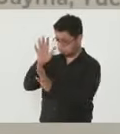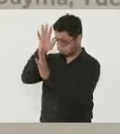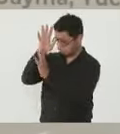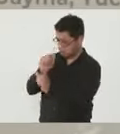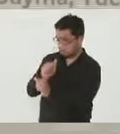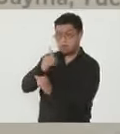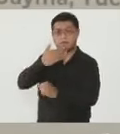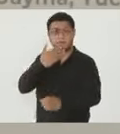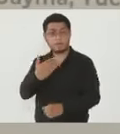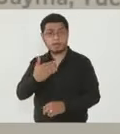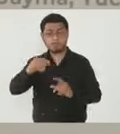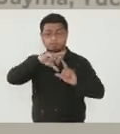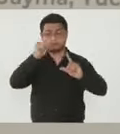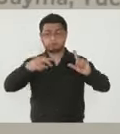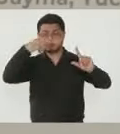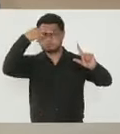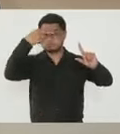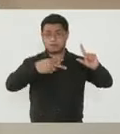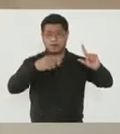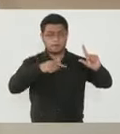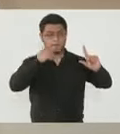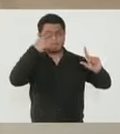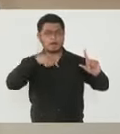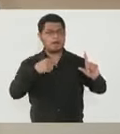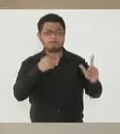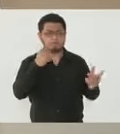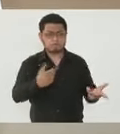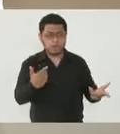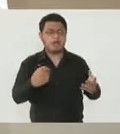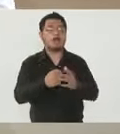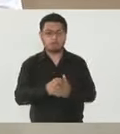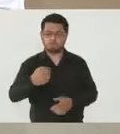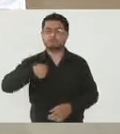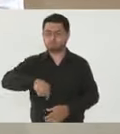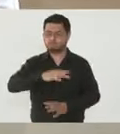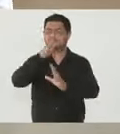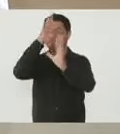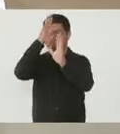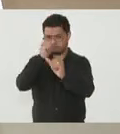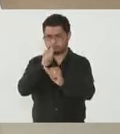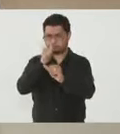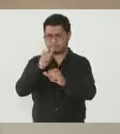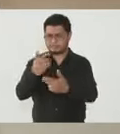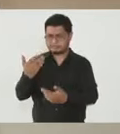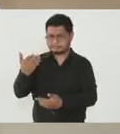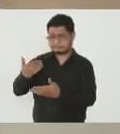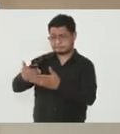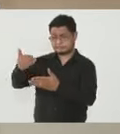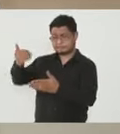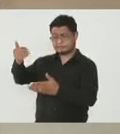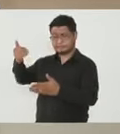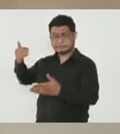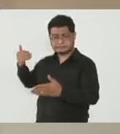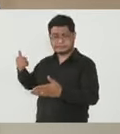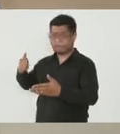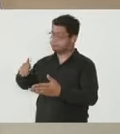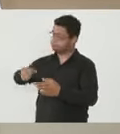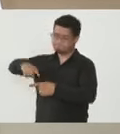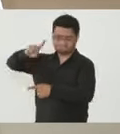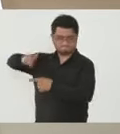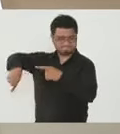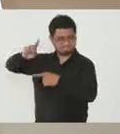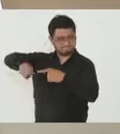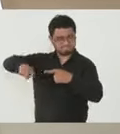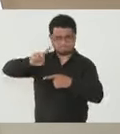nacional en favor de la democracia. Coincidimos plenamente que las prácticas antidemocráticas en nuestro país deben ser cosa del